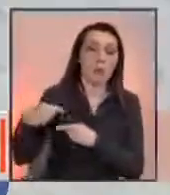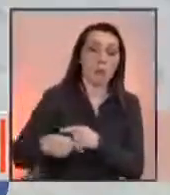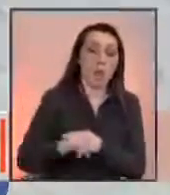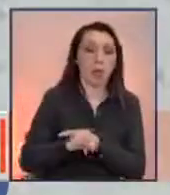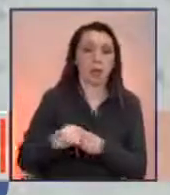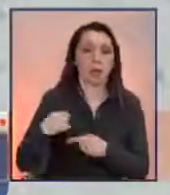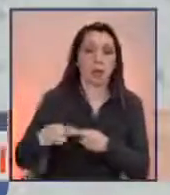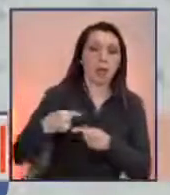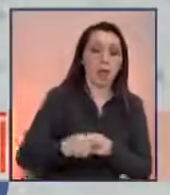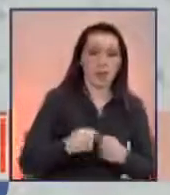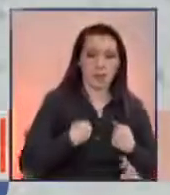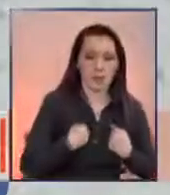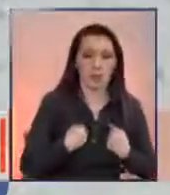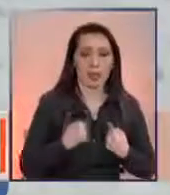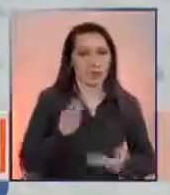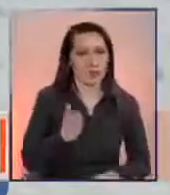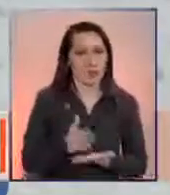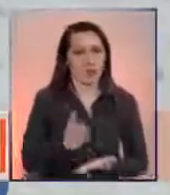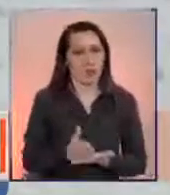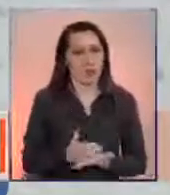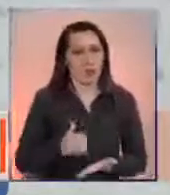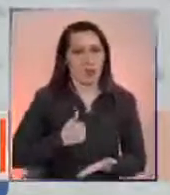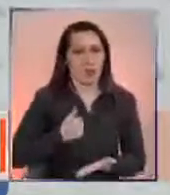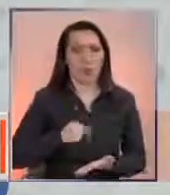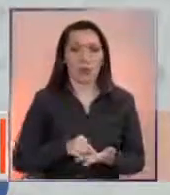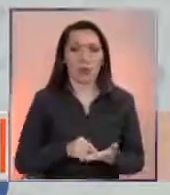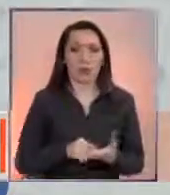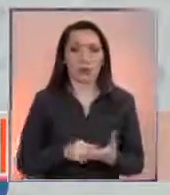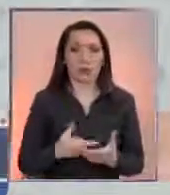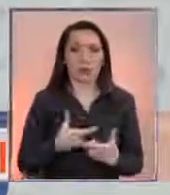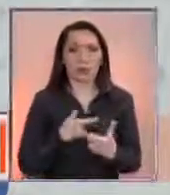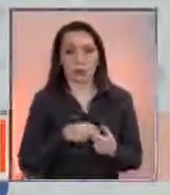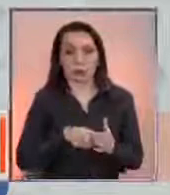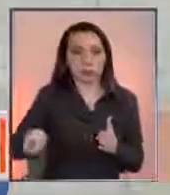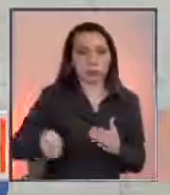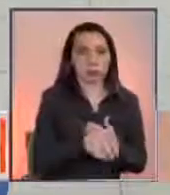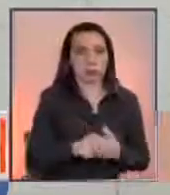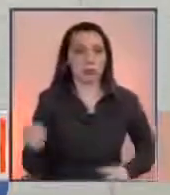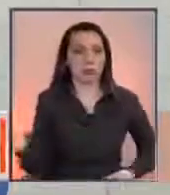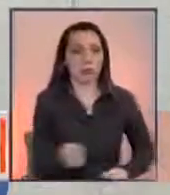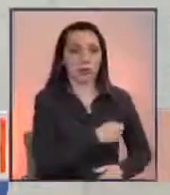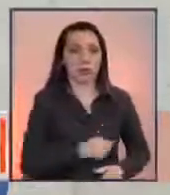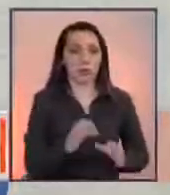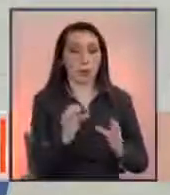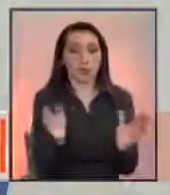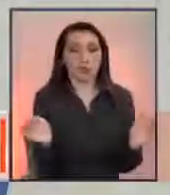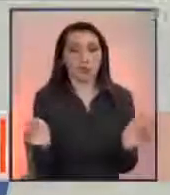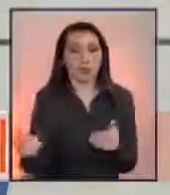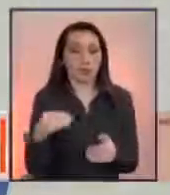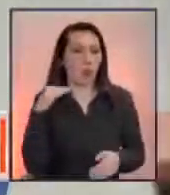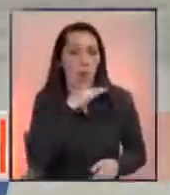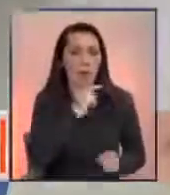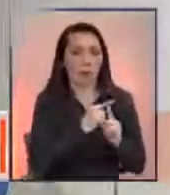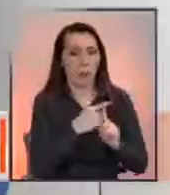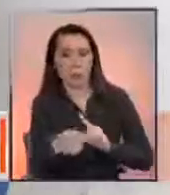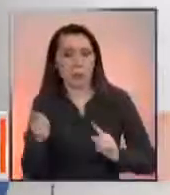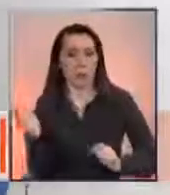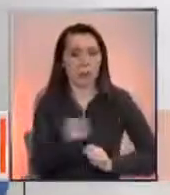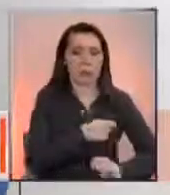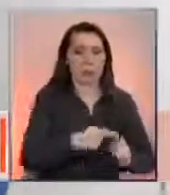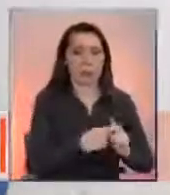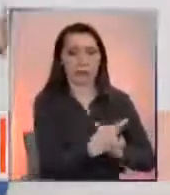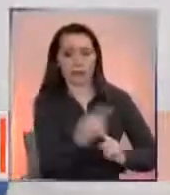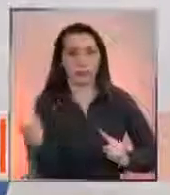yo. Es muy exigente la presión, moverte de aquí para allá. La pelota, como ella es chica y es súper rápida, entonces te